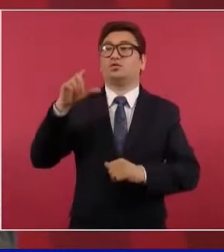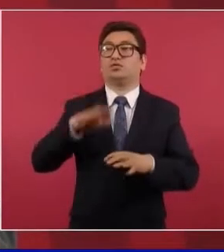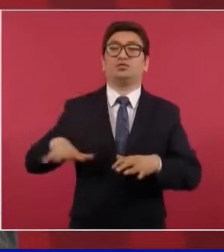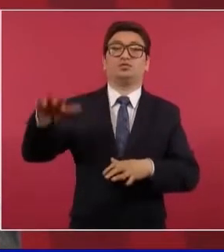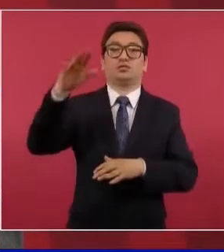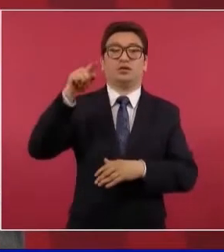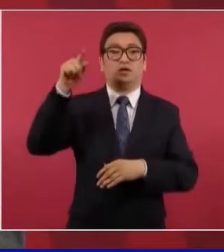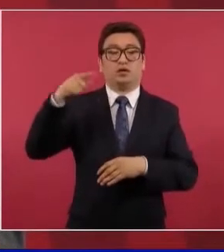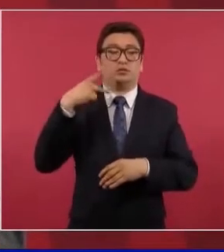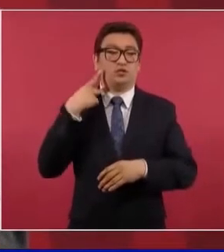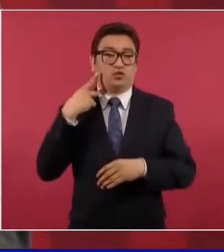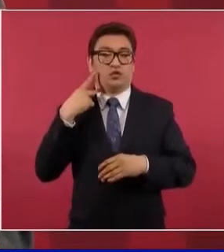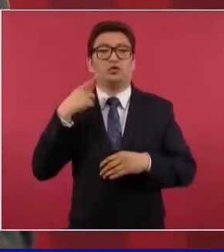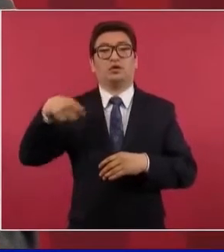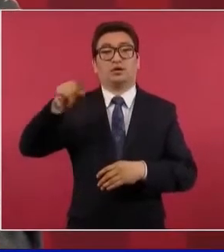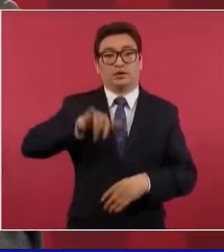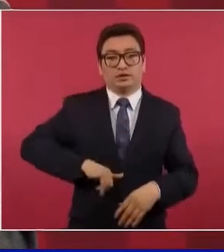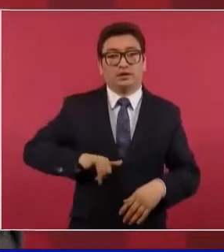los intereses